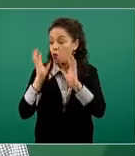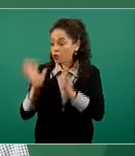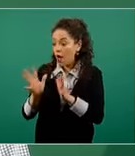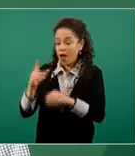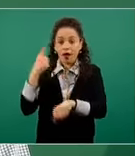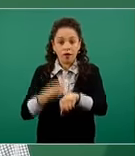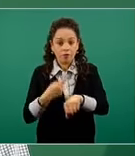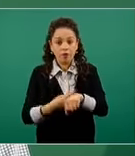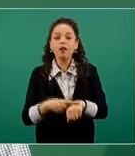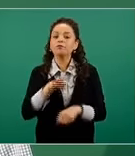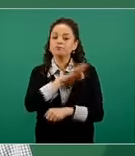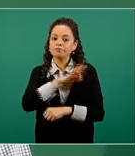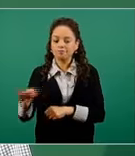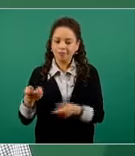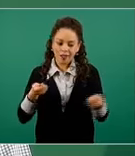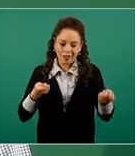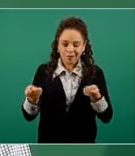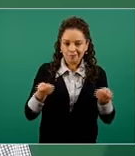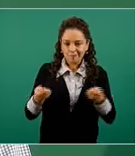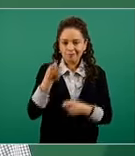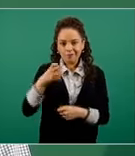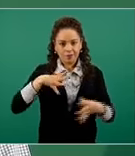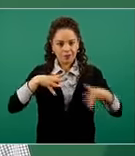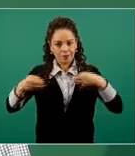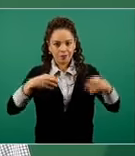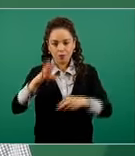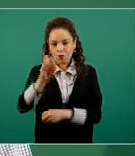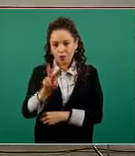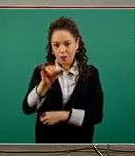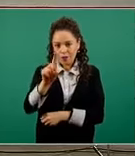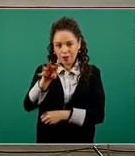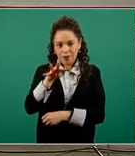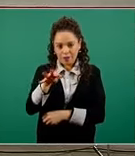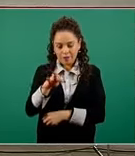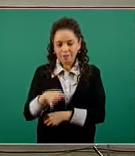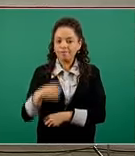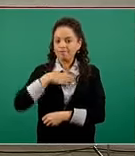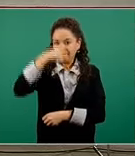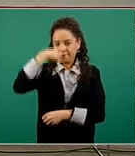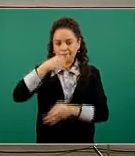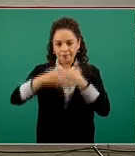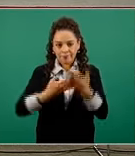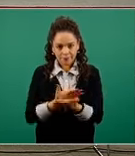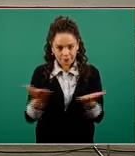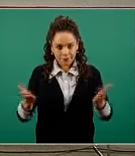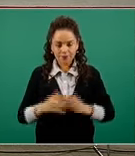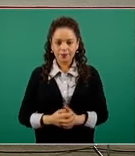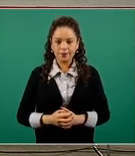finalmente llegar a mitigar esta epidemia de COVID-19. Tengan todos muy buenas noches.